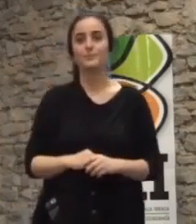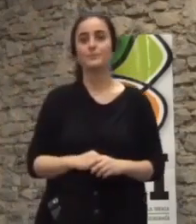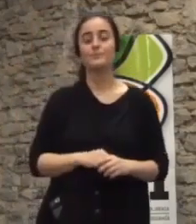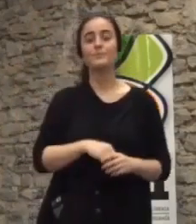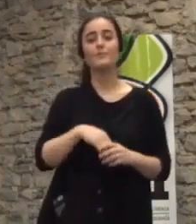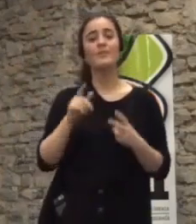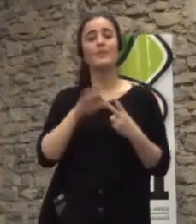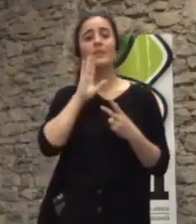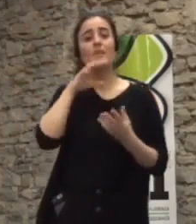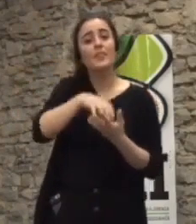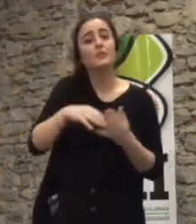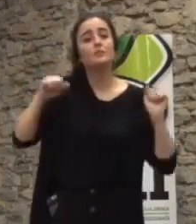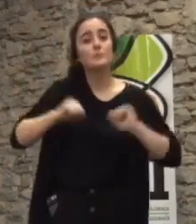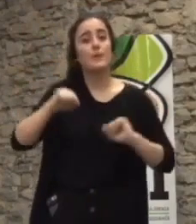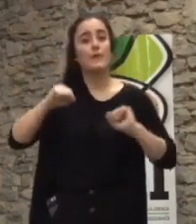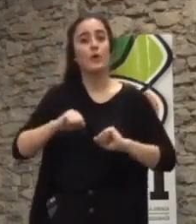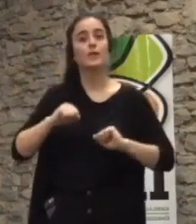mayores intentamos hacer el que